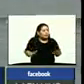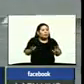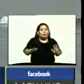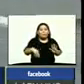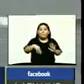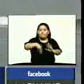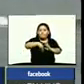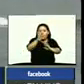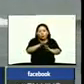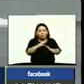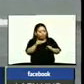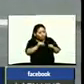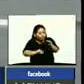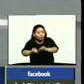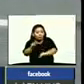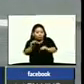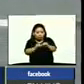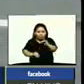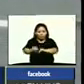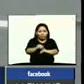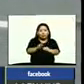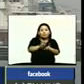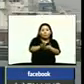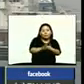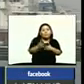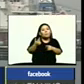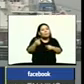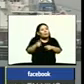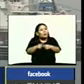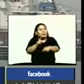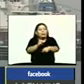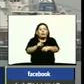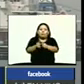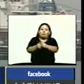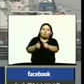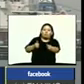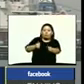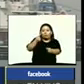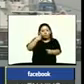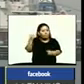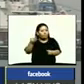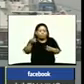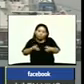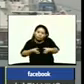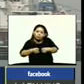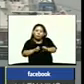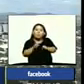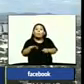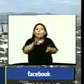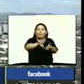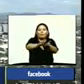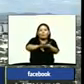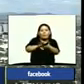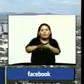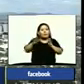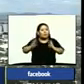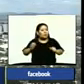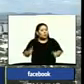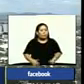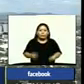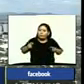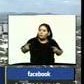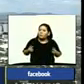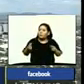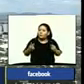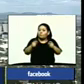expectativas de inversiones, pero ante señales de recesión se deben tomar estrategias enfocadas a que el gasto público sea eficiente,